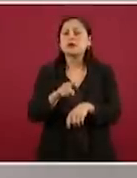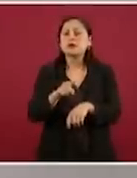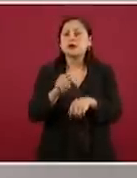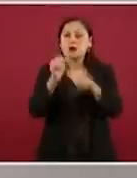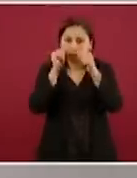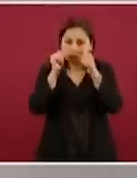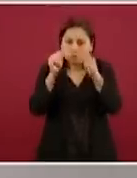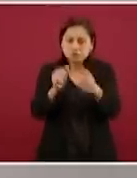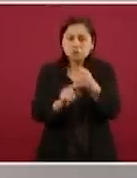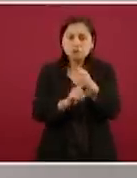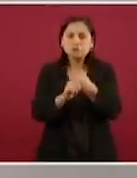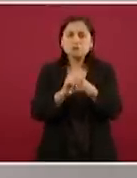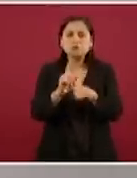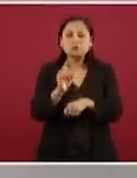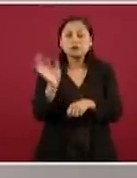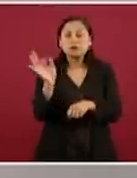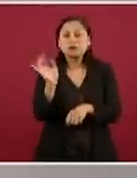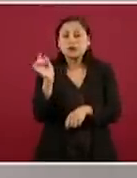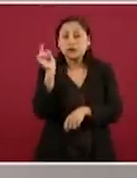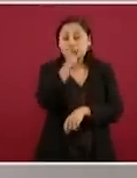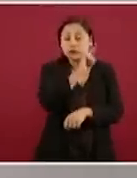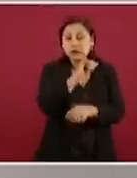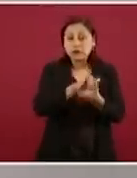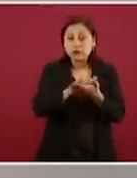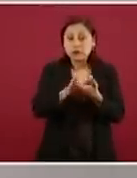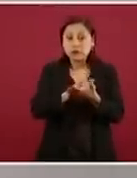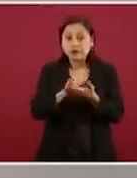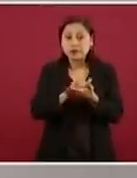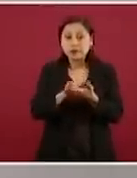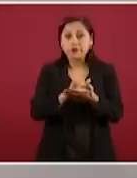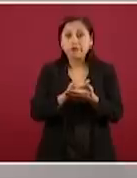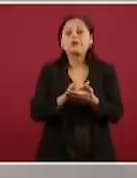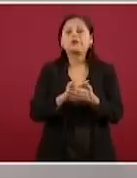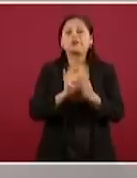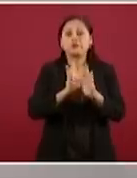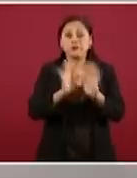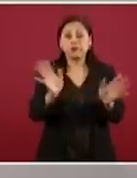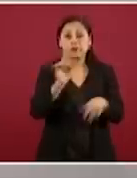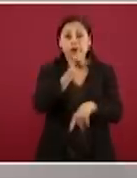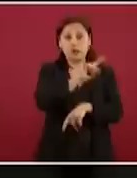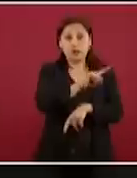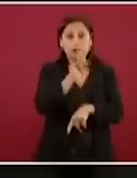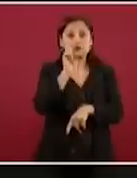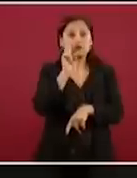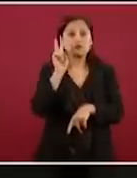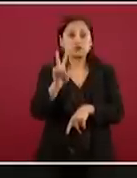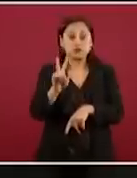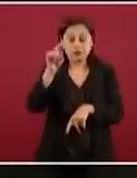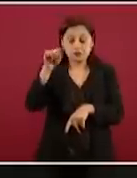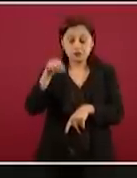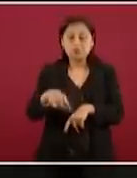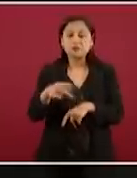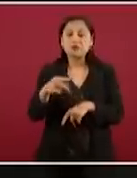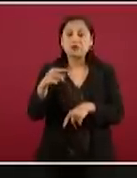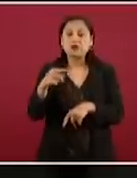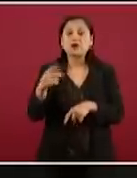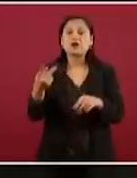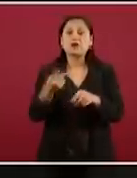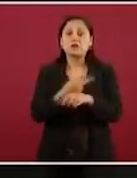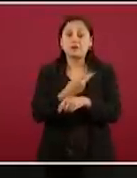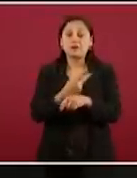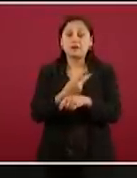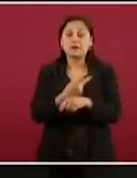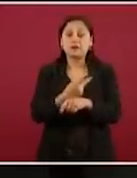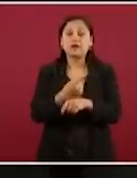te están viendo, nos están viendo y ya saben que se está atendiendo su petición, que se va a atender